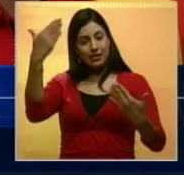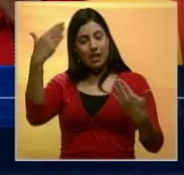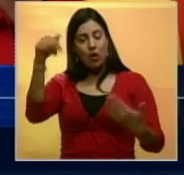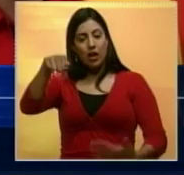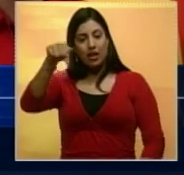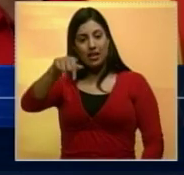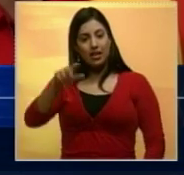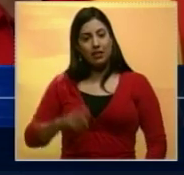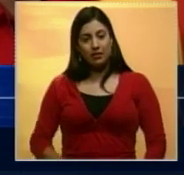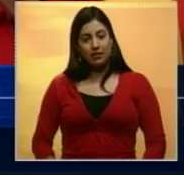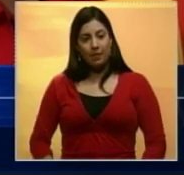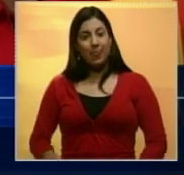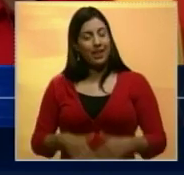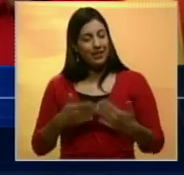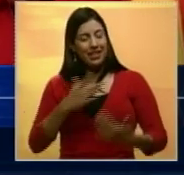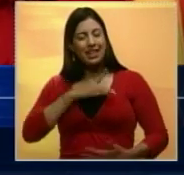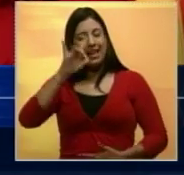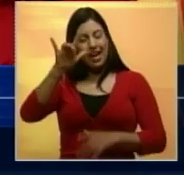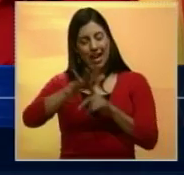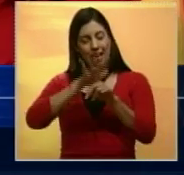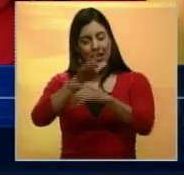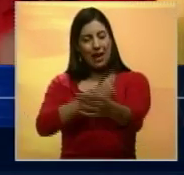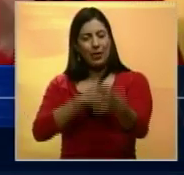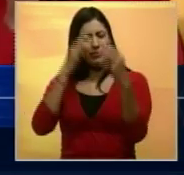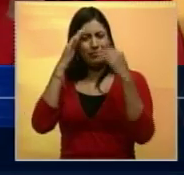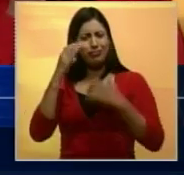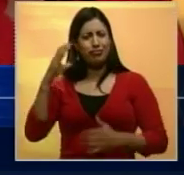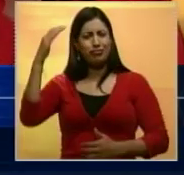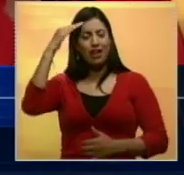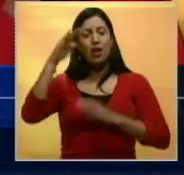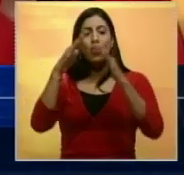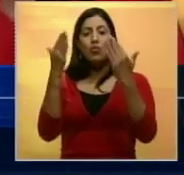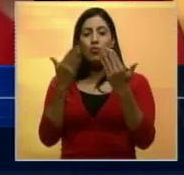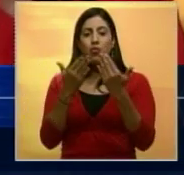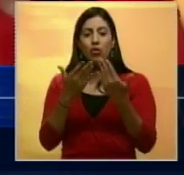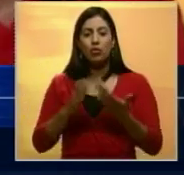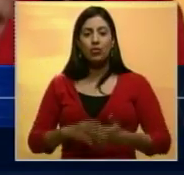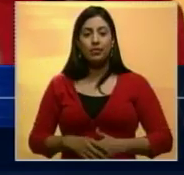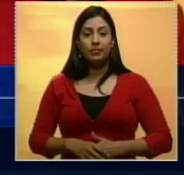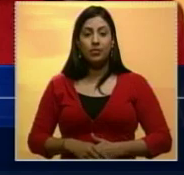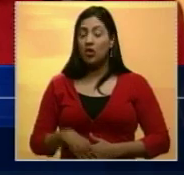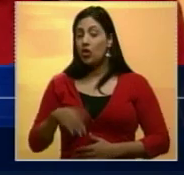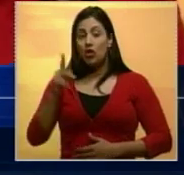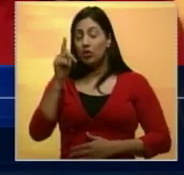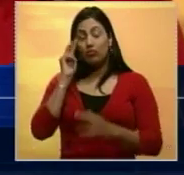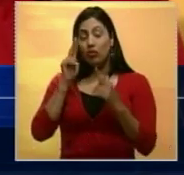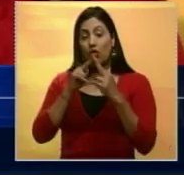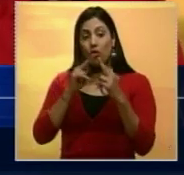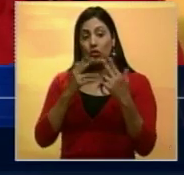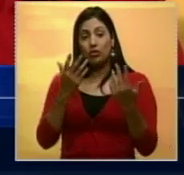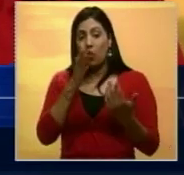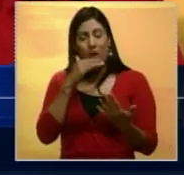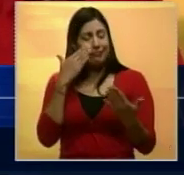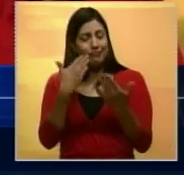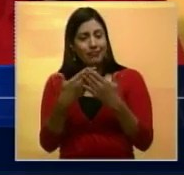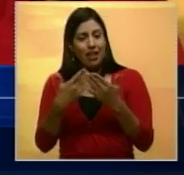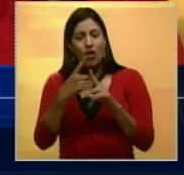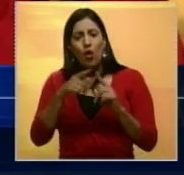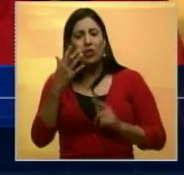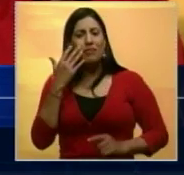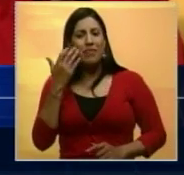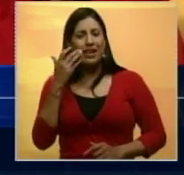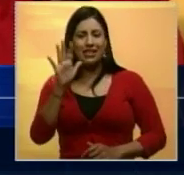aquí. Querido hermano, intelectual del mundo, seguramente no conoce o no ha visto otra